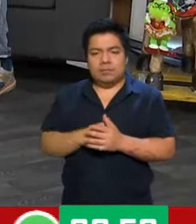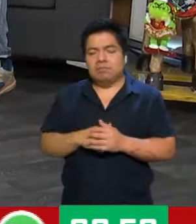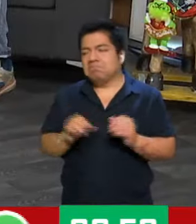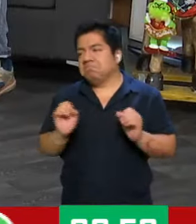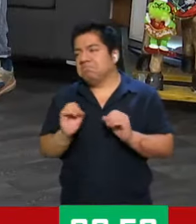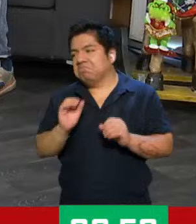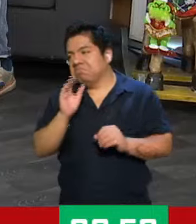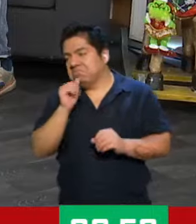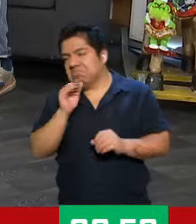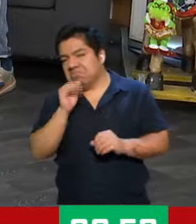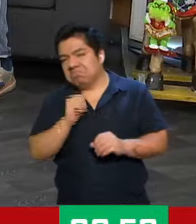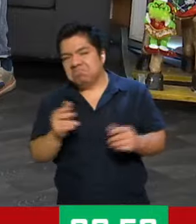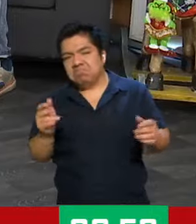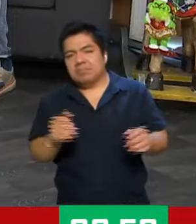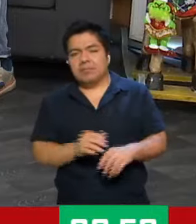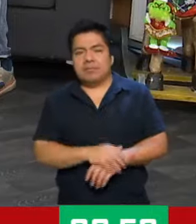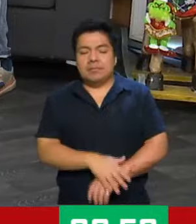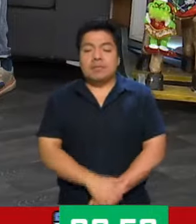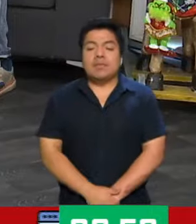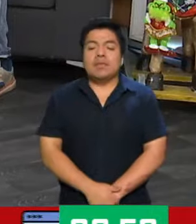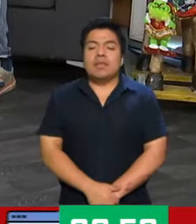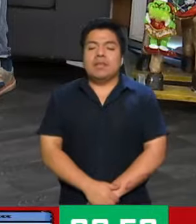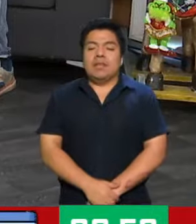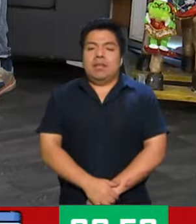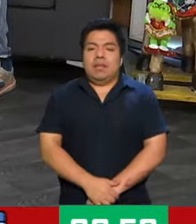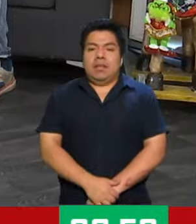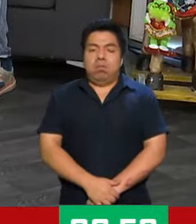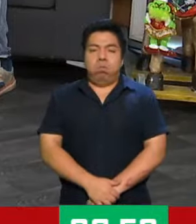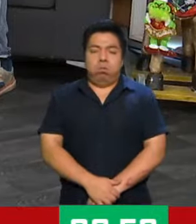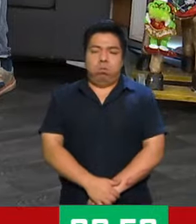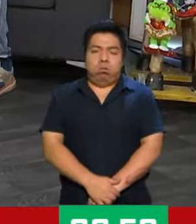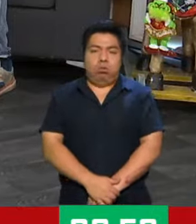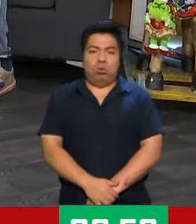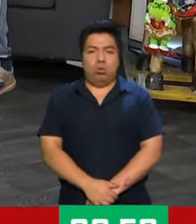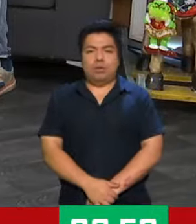Pues no me deja. Pero es que se me cuatrapearon las cabras, señora. Para que no se diga.